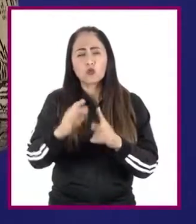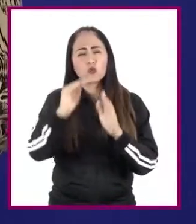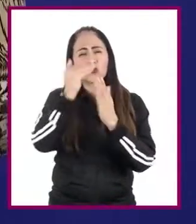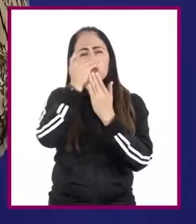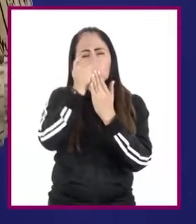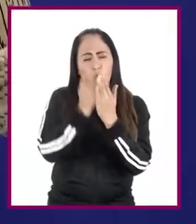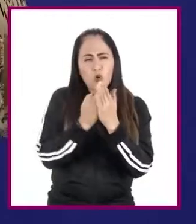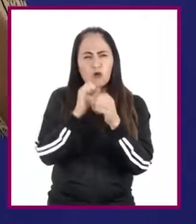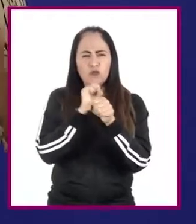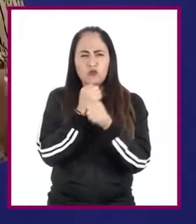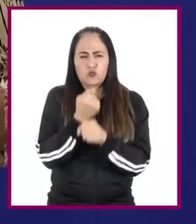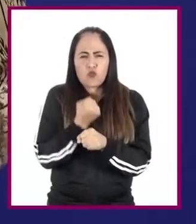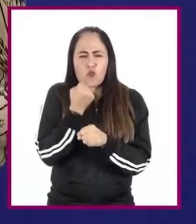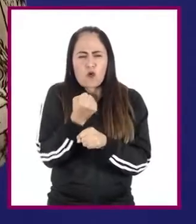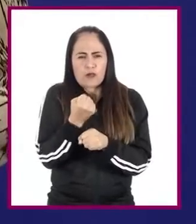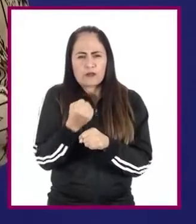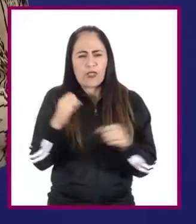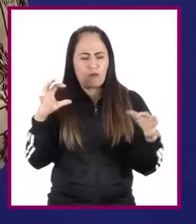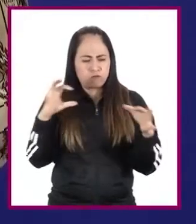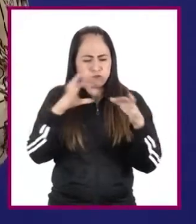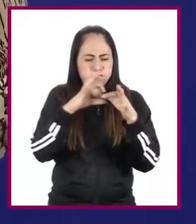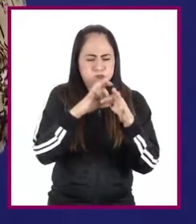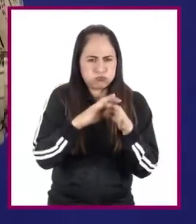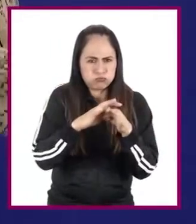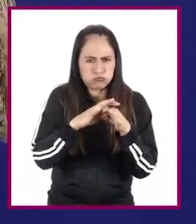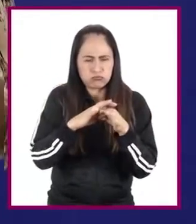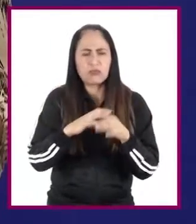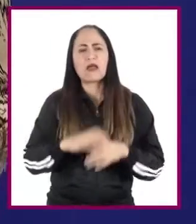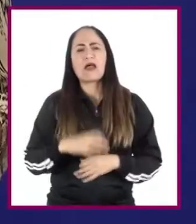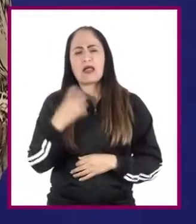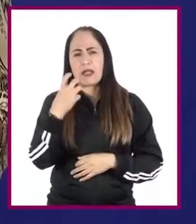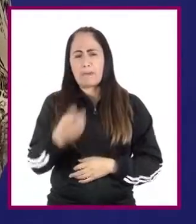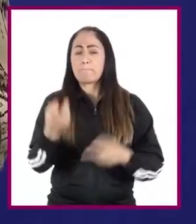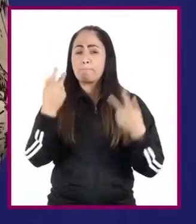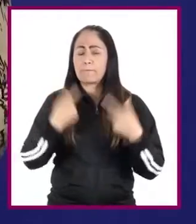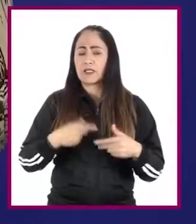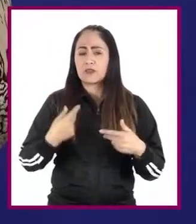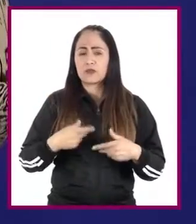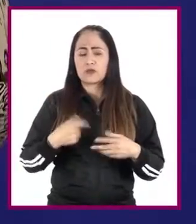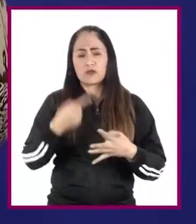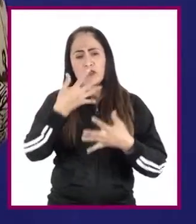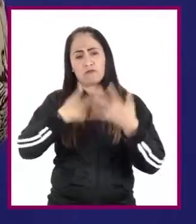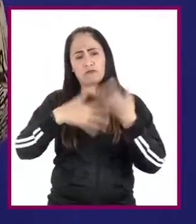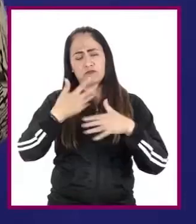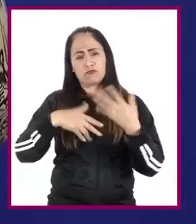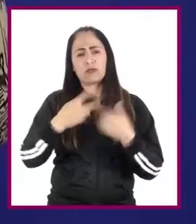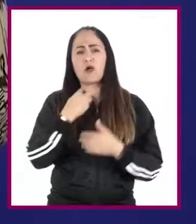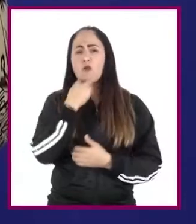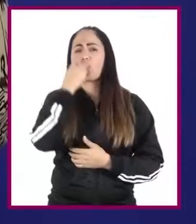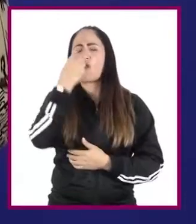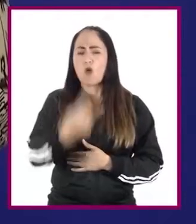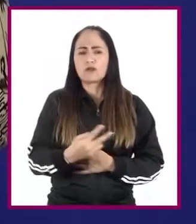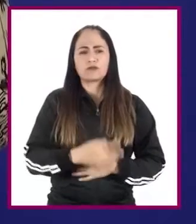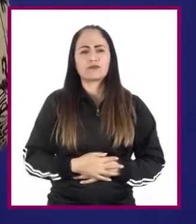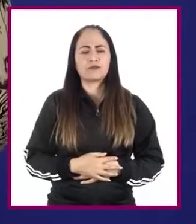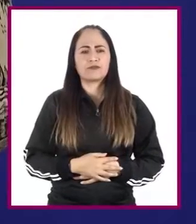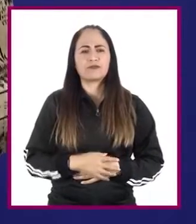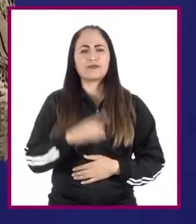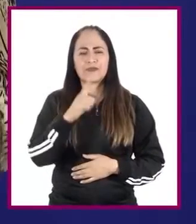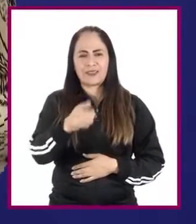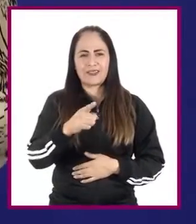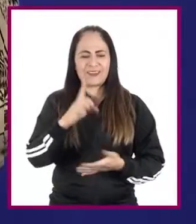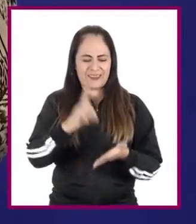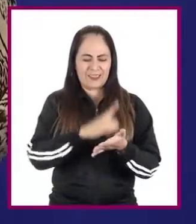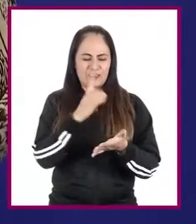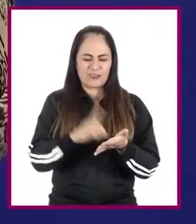en sintonía, para que el mensaje tenga relación con la voz de quien está hablando. Veamos lo que dice el Diccionario de la Lengua Española